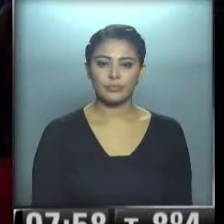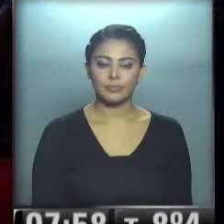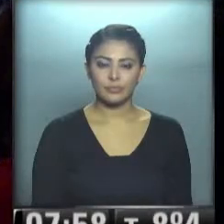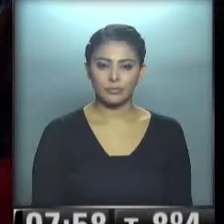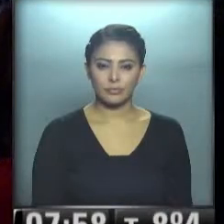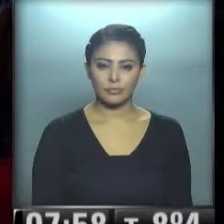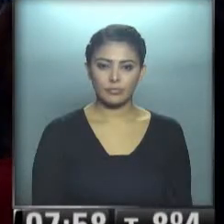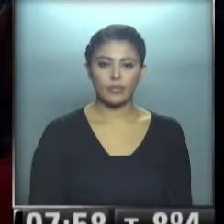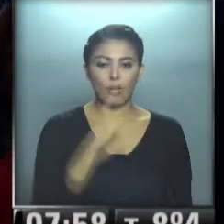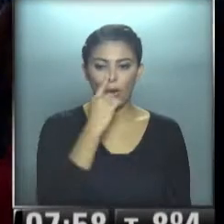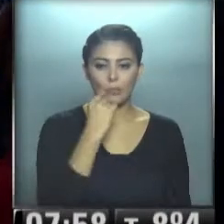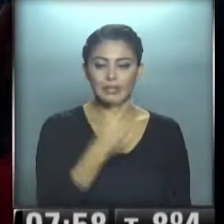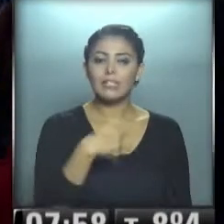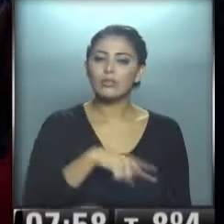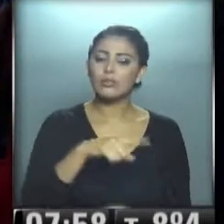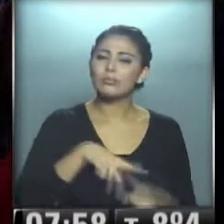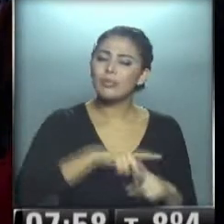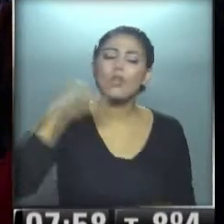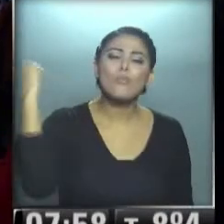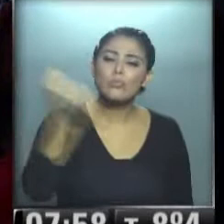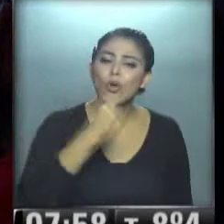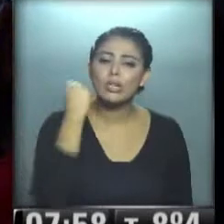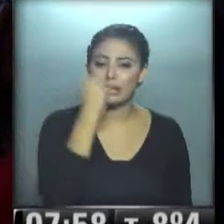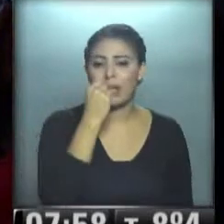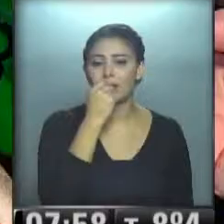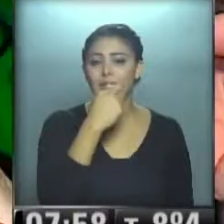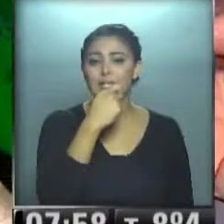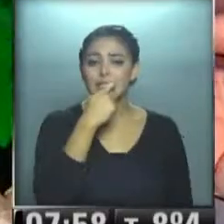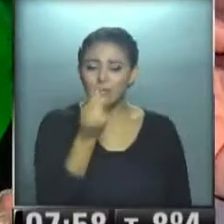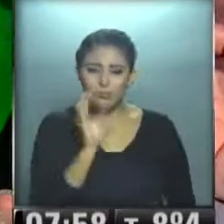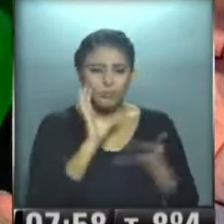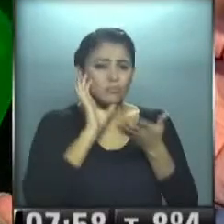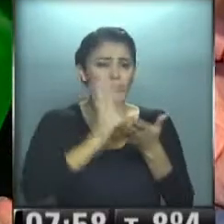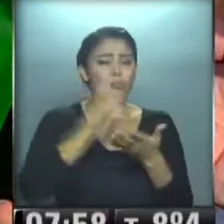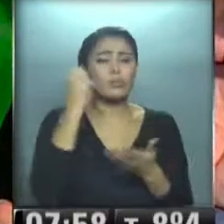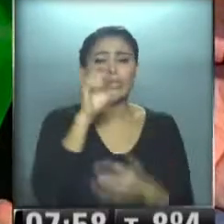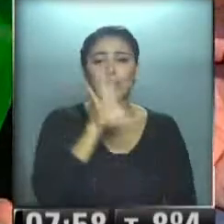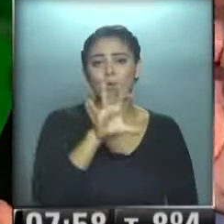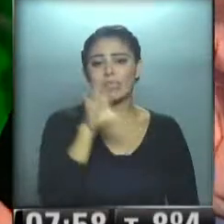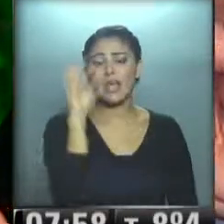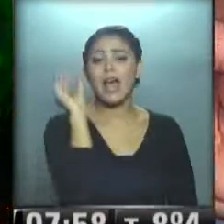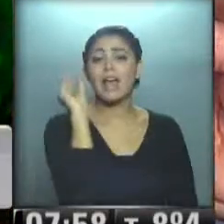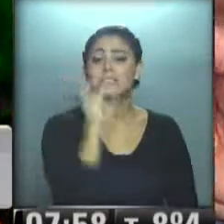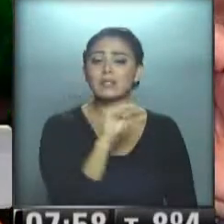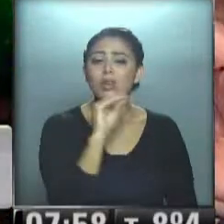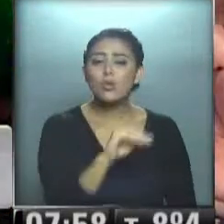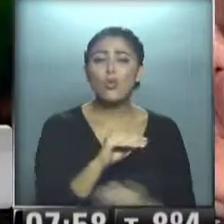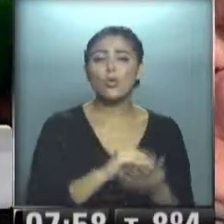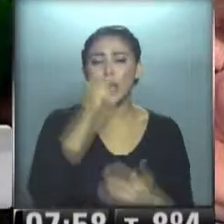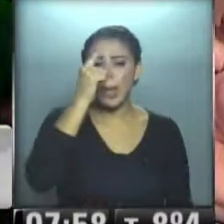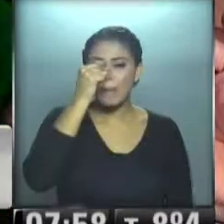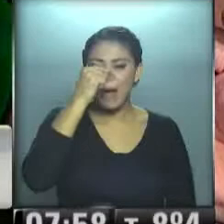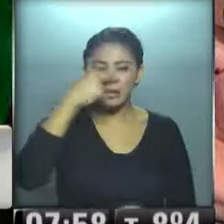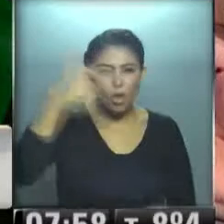Es una herramienta importantísima para los tiempos de grandes inversiones que se vienen en Santa Cruz, en materia petrolera, en